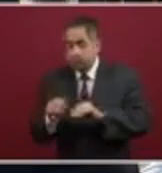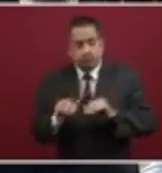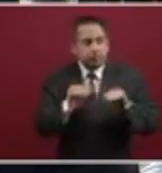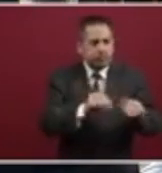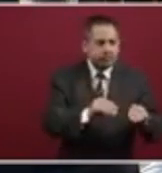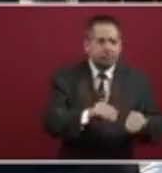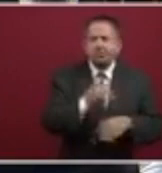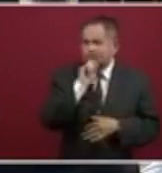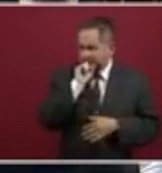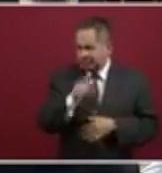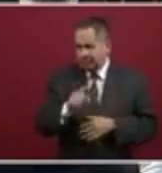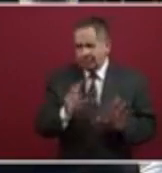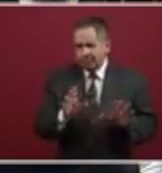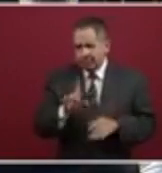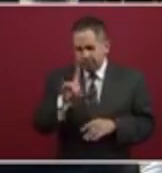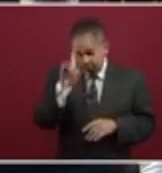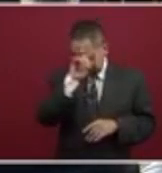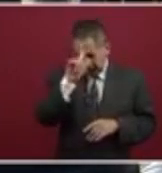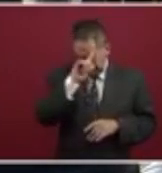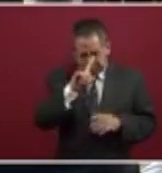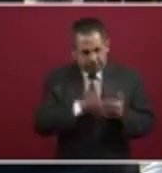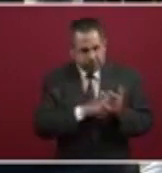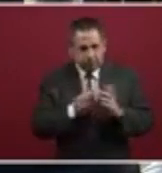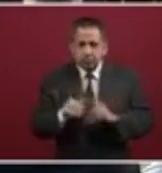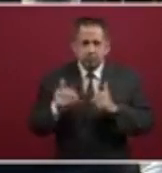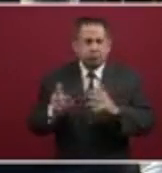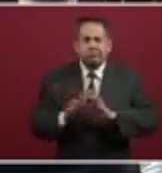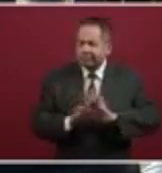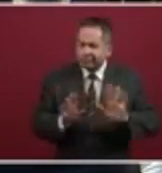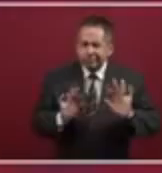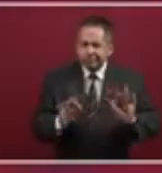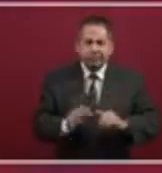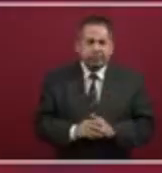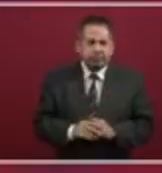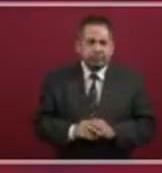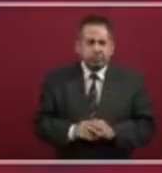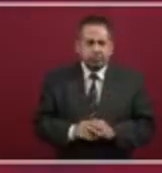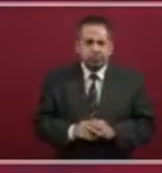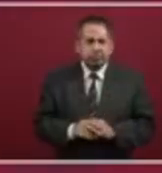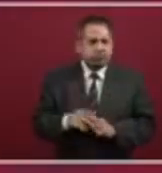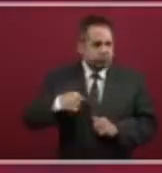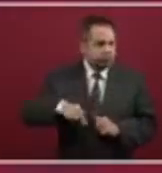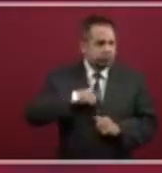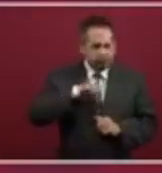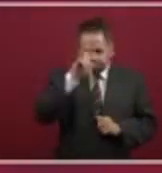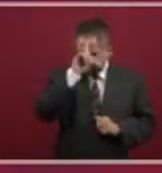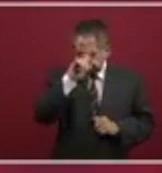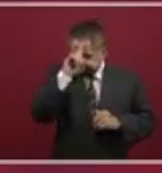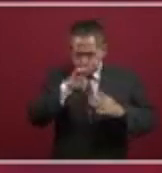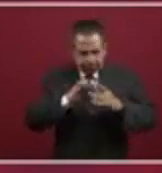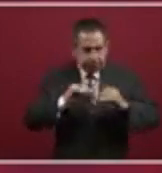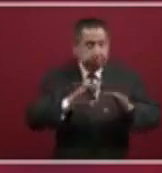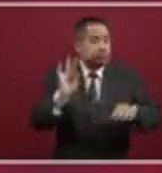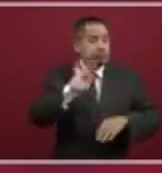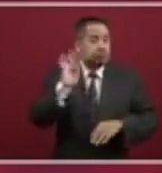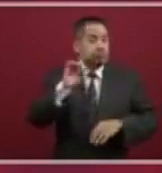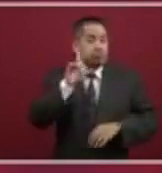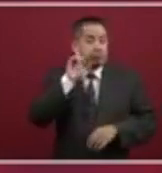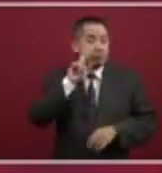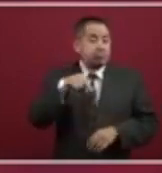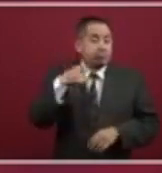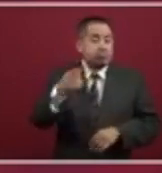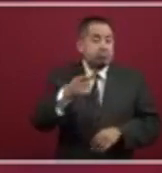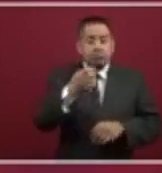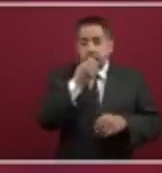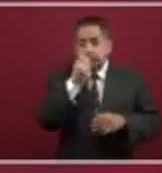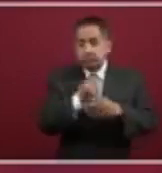también posibilidades de salir al exterior. Entonces, estamos generando conciencia de que si se suspenden las clases, lo